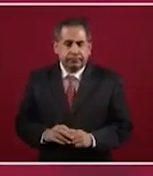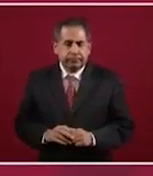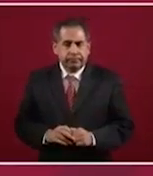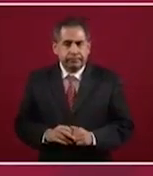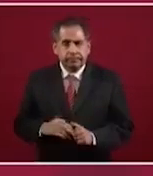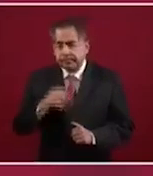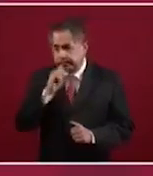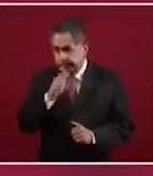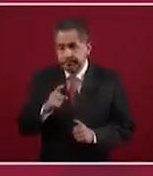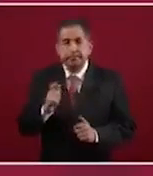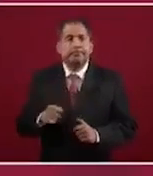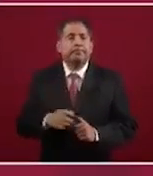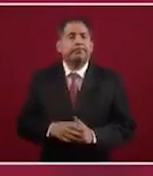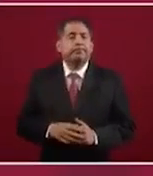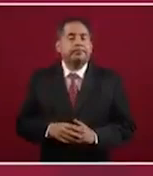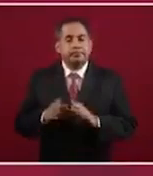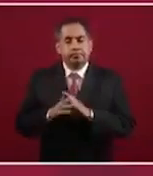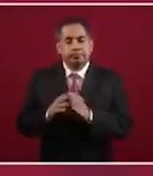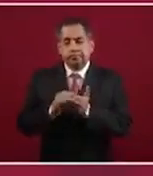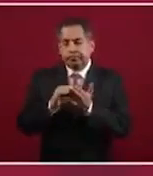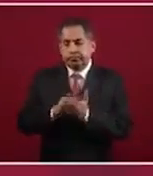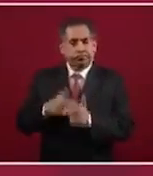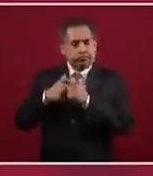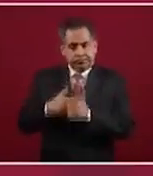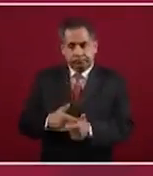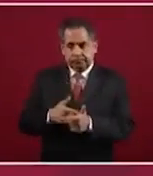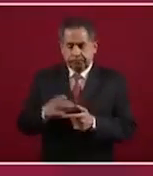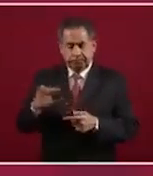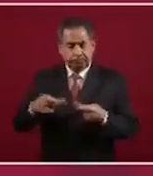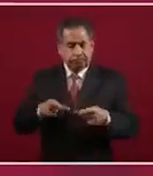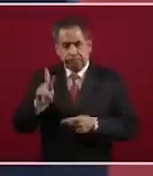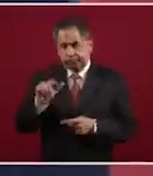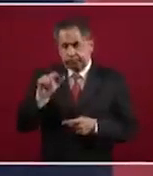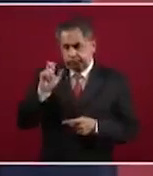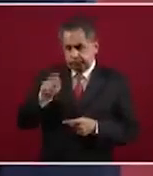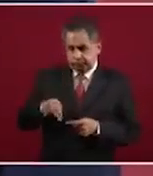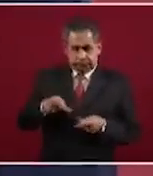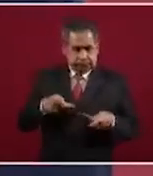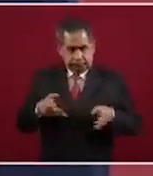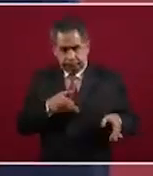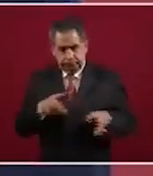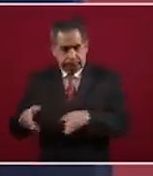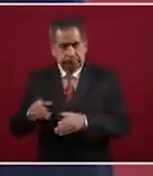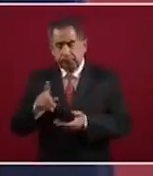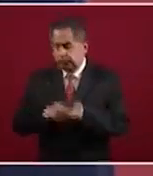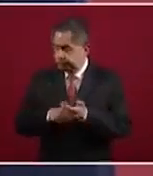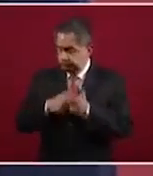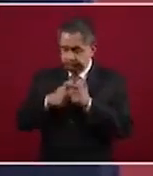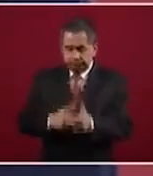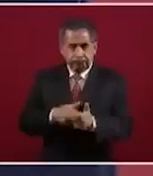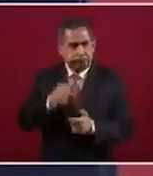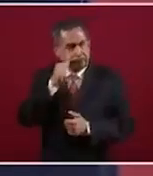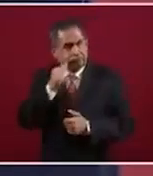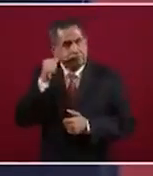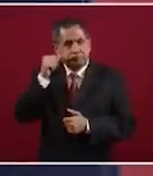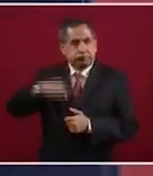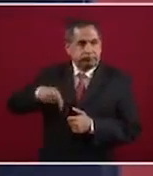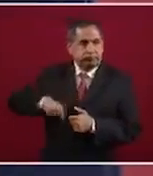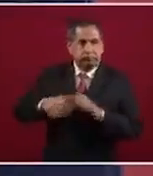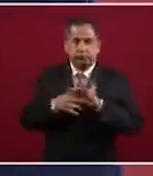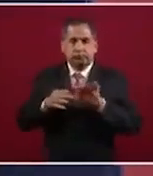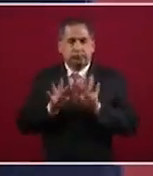vamos a seguir con nuestra estrategia lo que se planteó el día de ayer